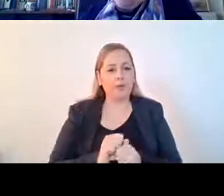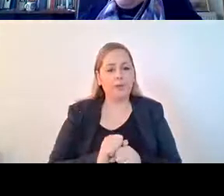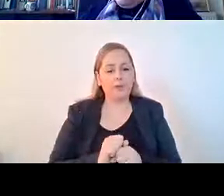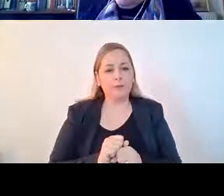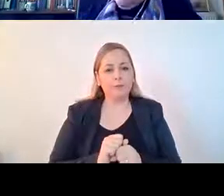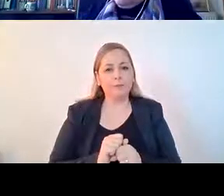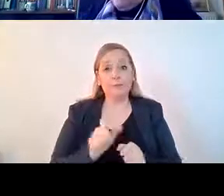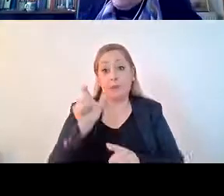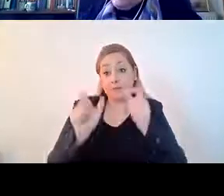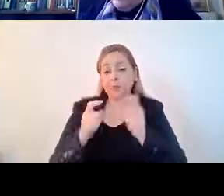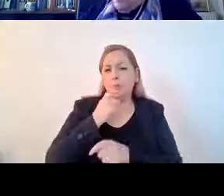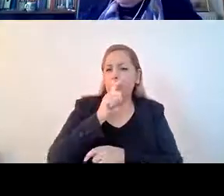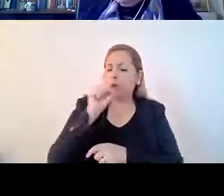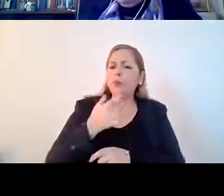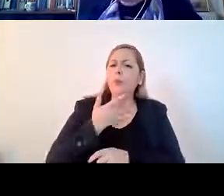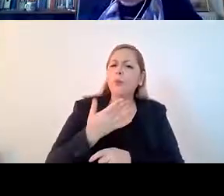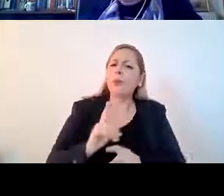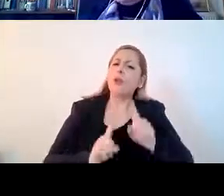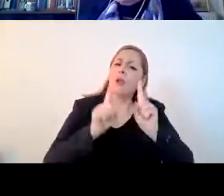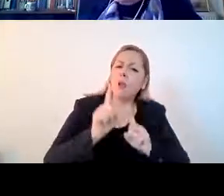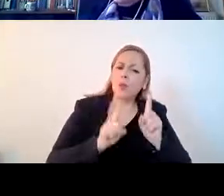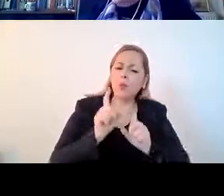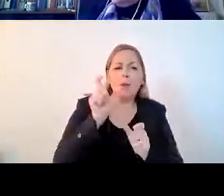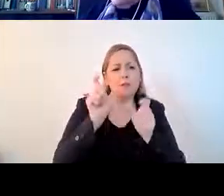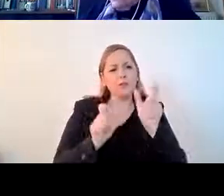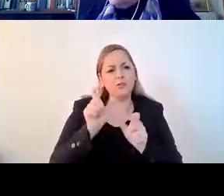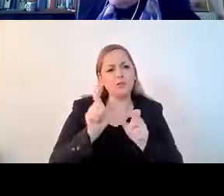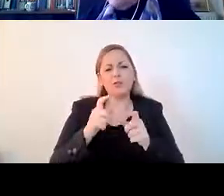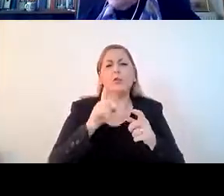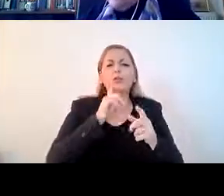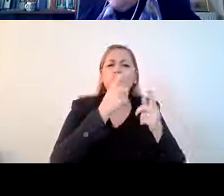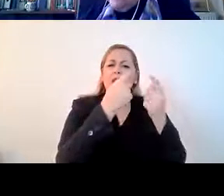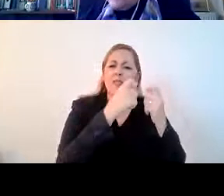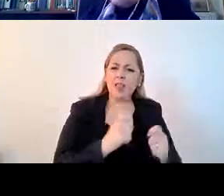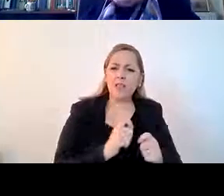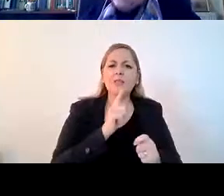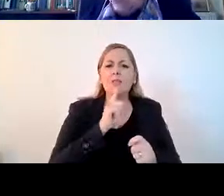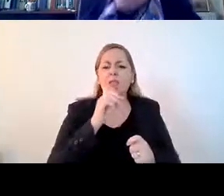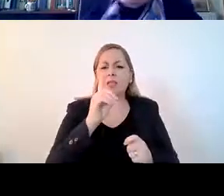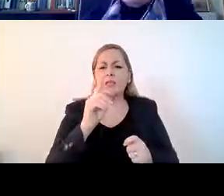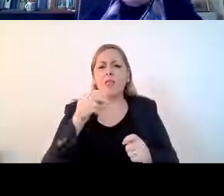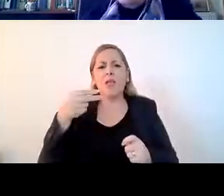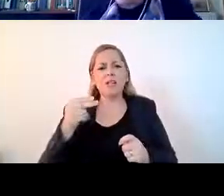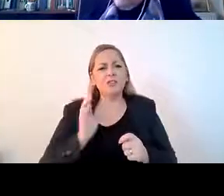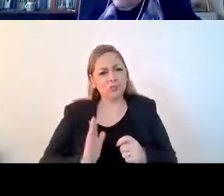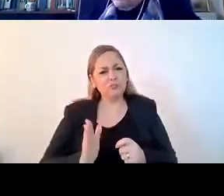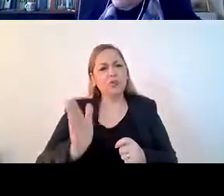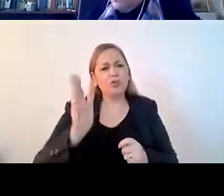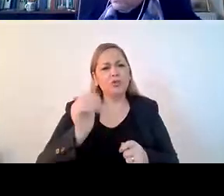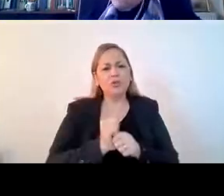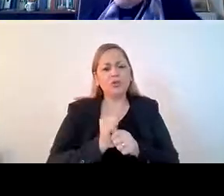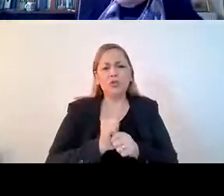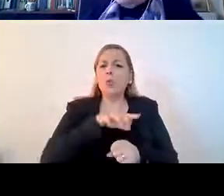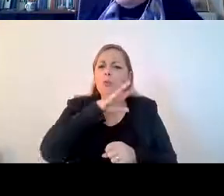Las personas se preguntan por qué algunas personas que están diagnosticadas con TDAH en la infancia continúan con estos síntomas en la